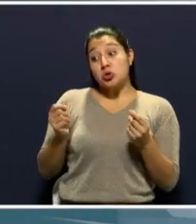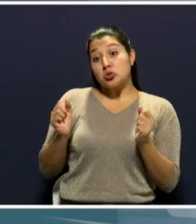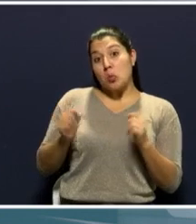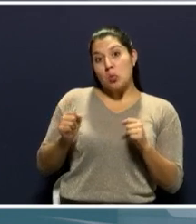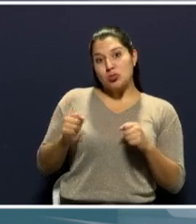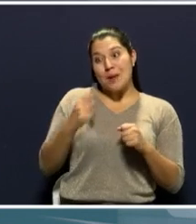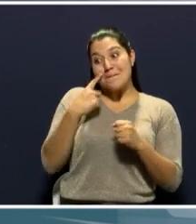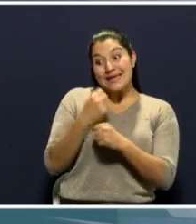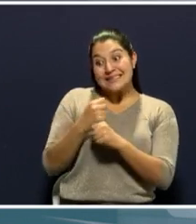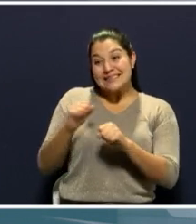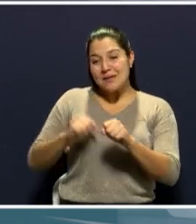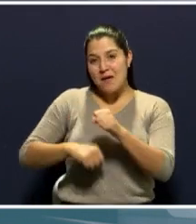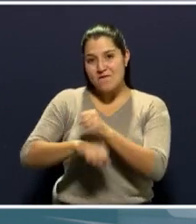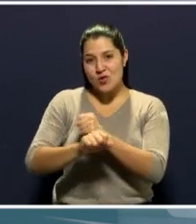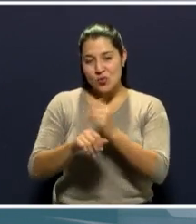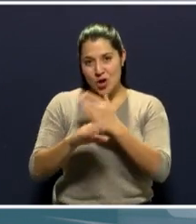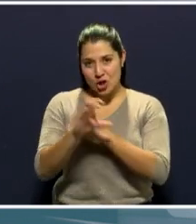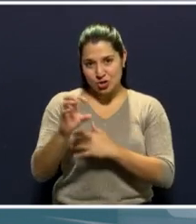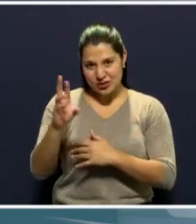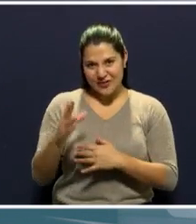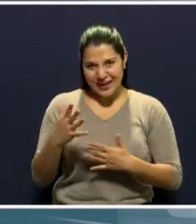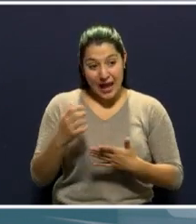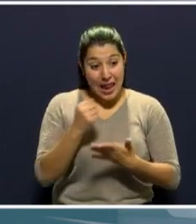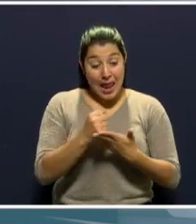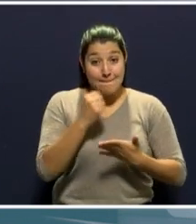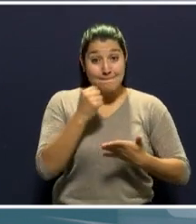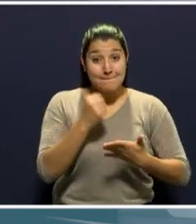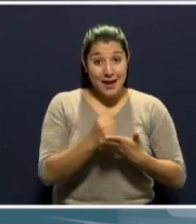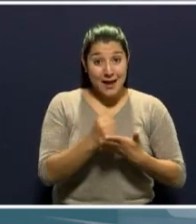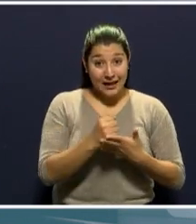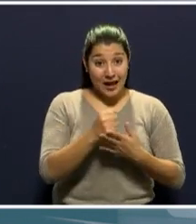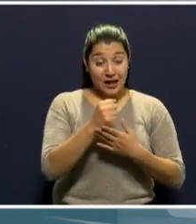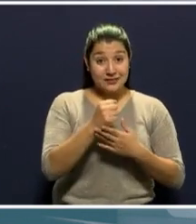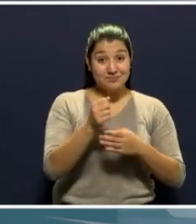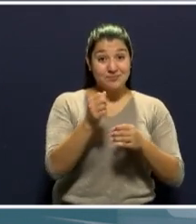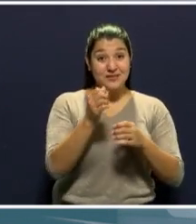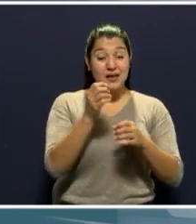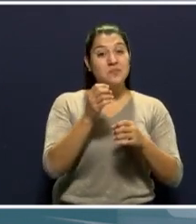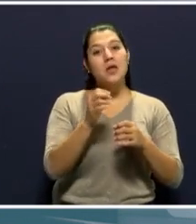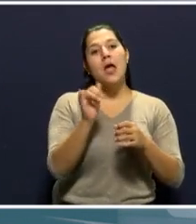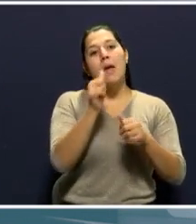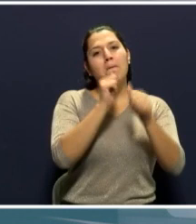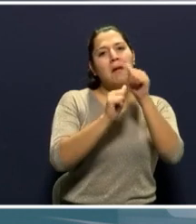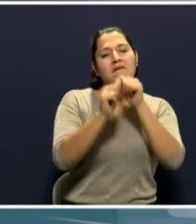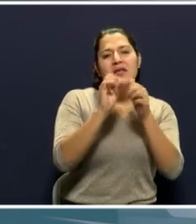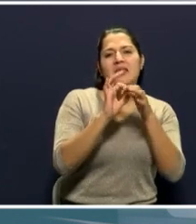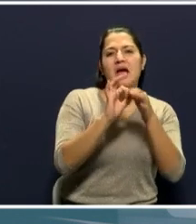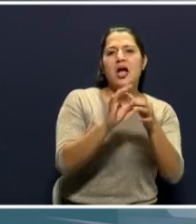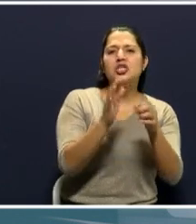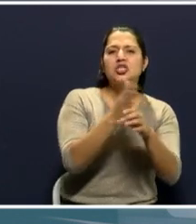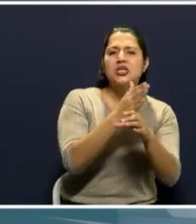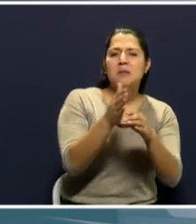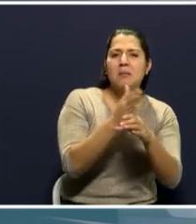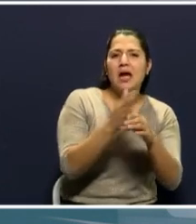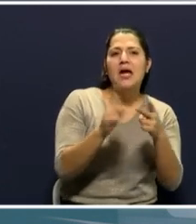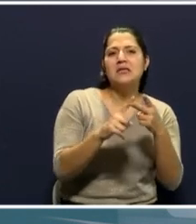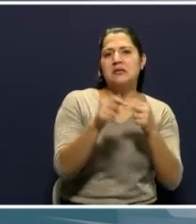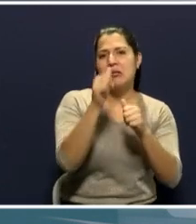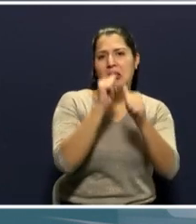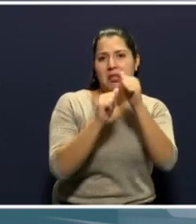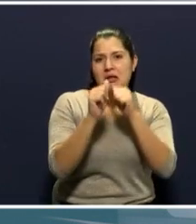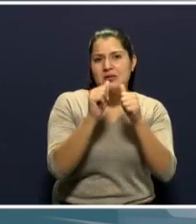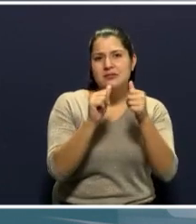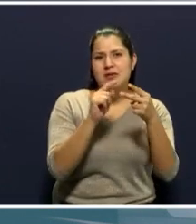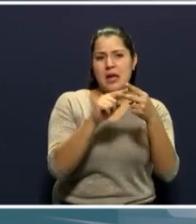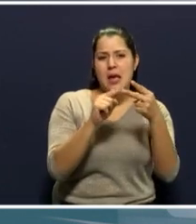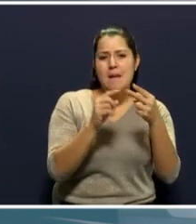nacional que las marcas de bebidas alcohólicas participen en eventos deportivos, en especial los relacionados al